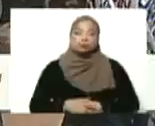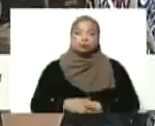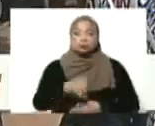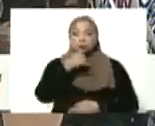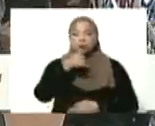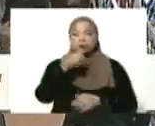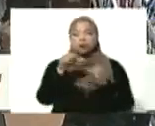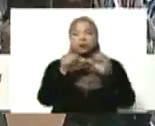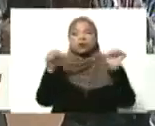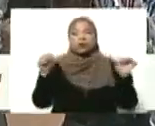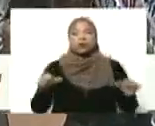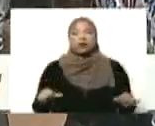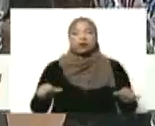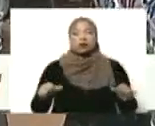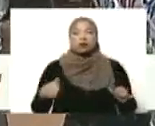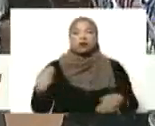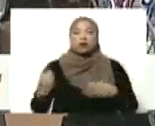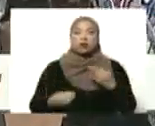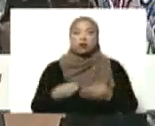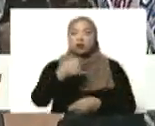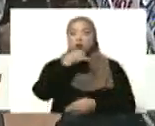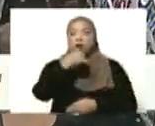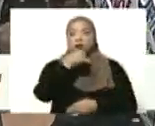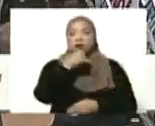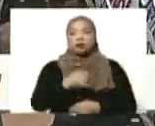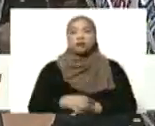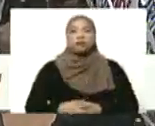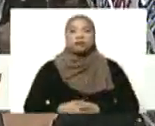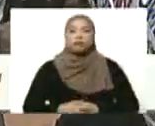formato. Préstame este formato.